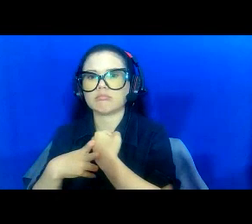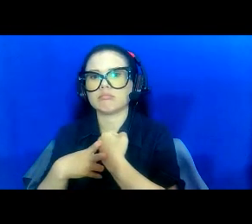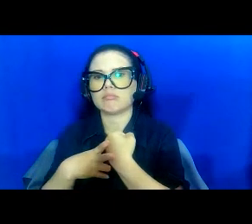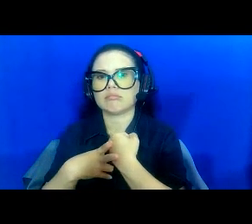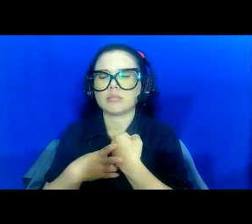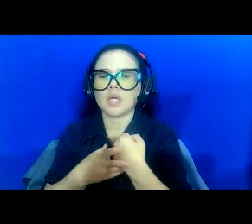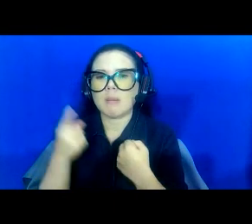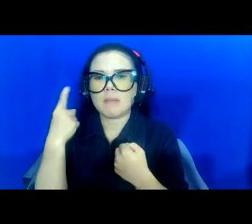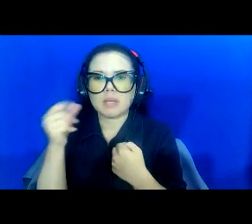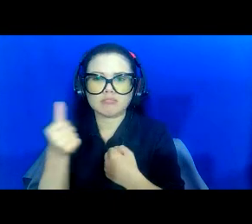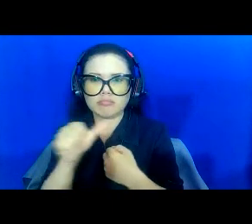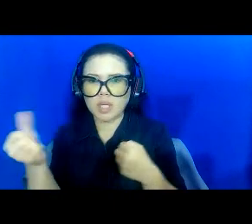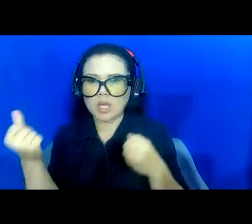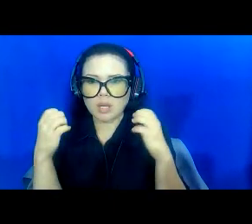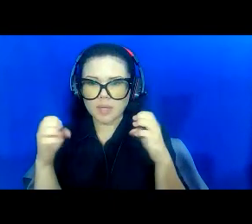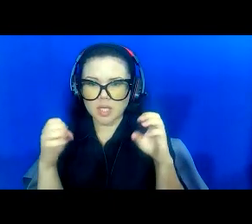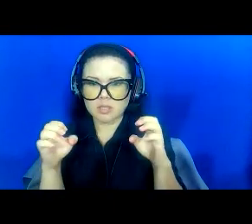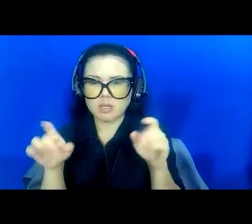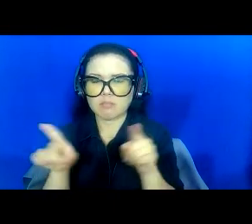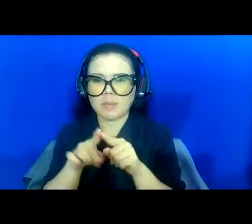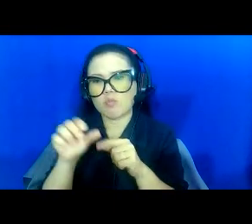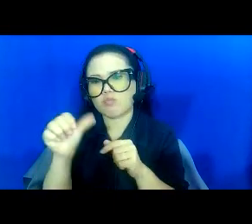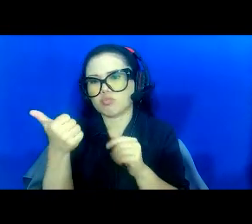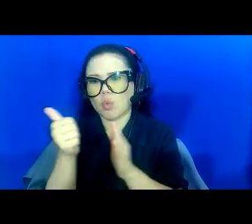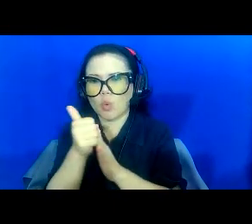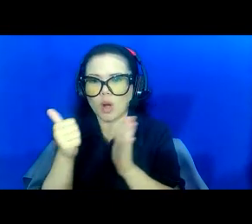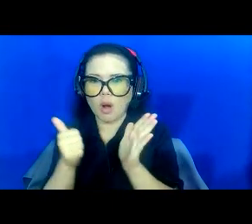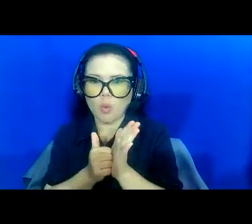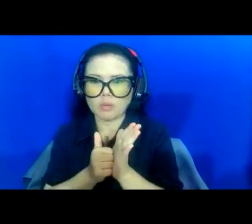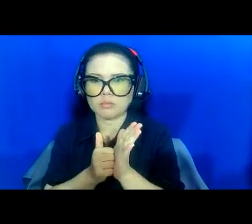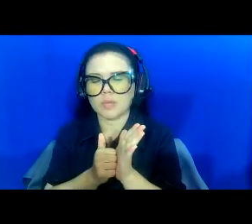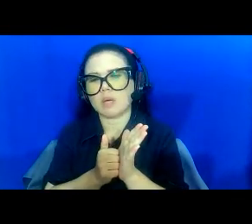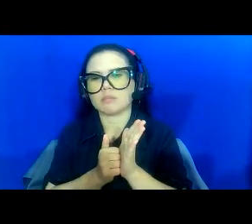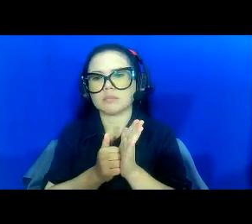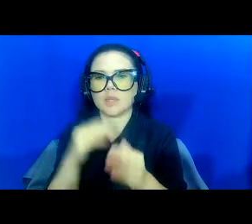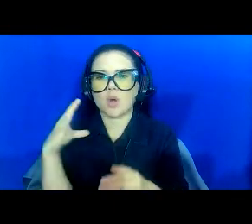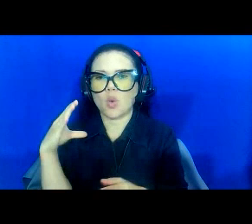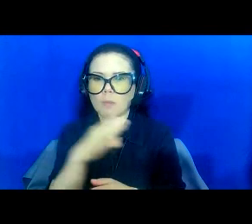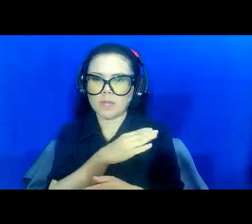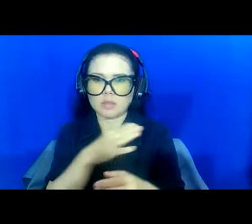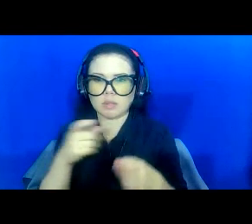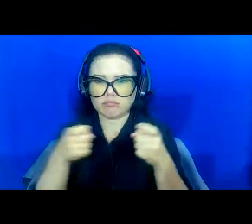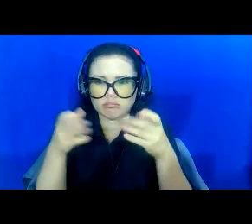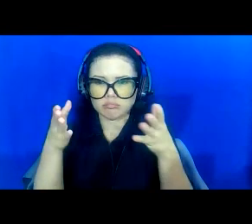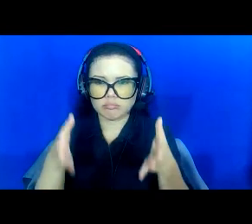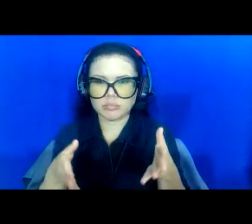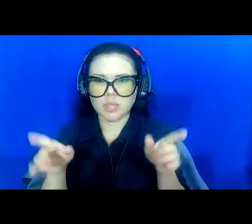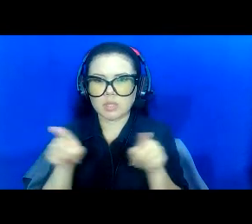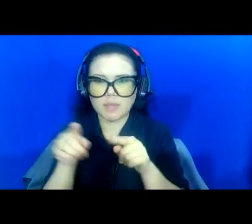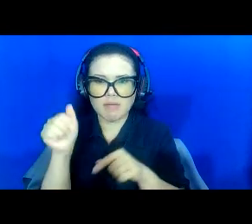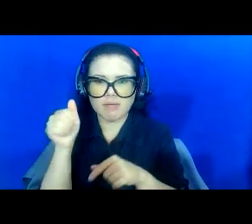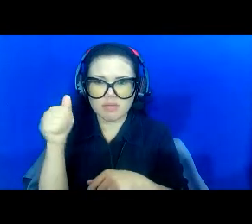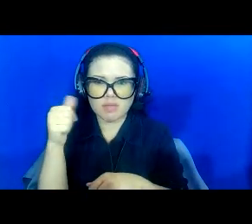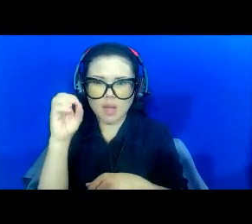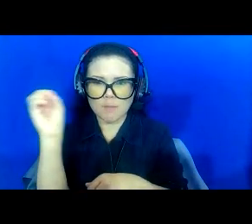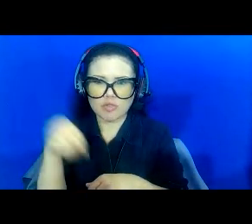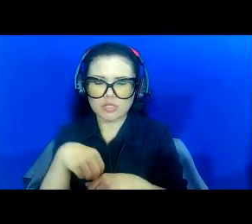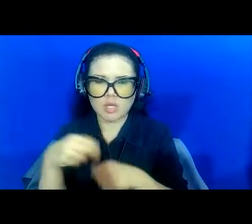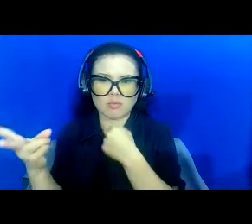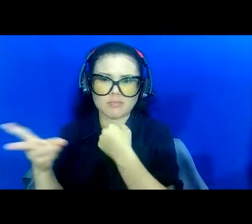cualquier emergencia, y también esta otra cuenta de apoyo administrativo al comité, que también tiene un 10% reservado para eso, según